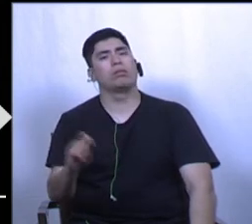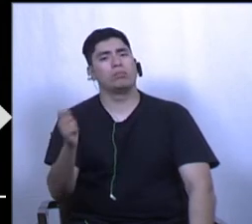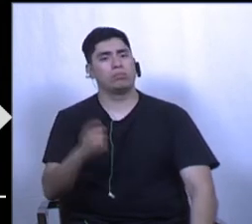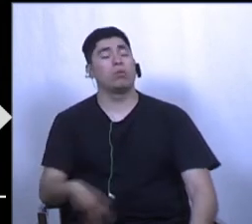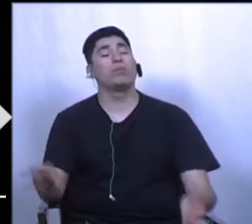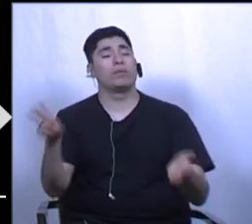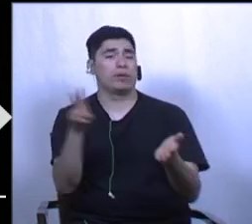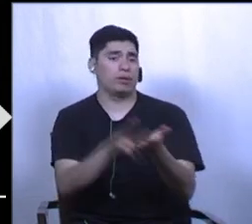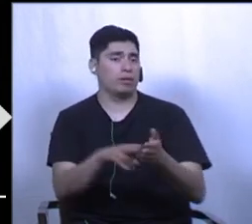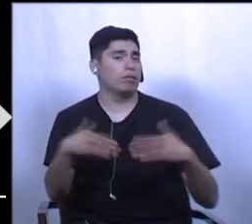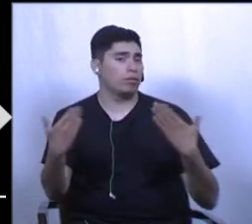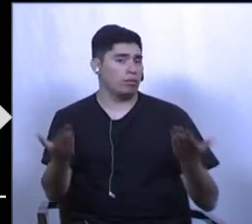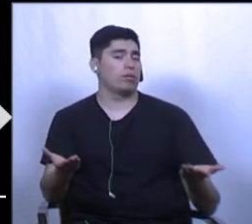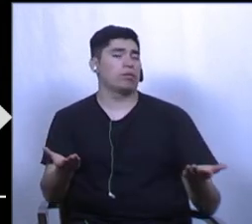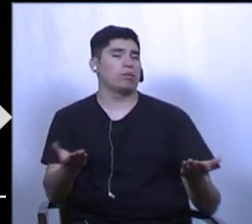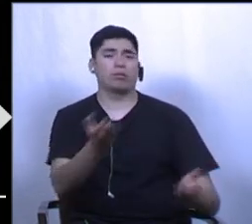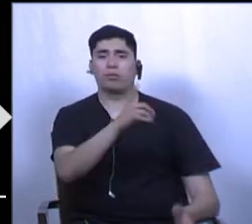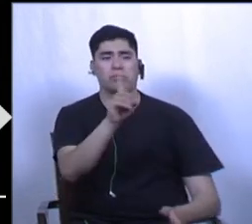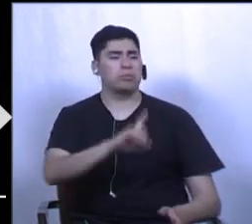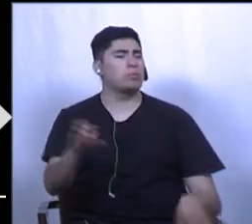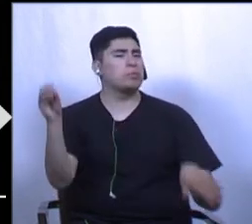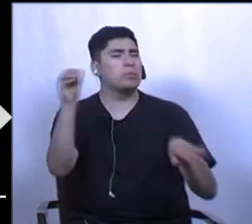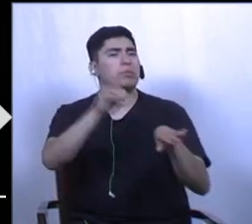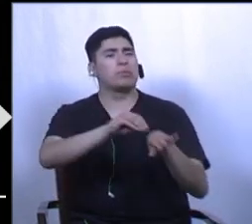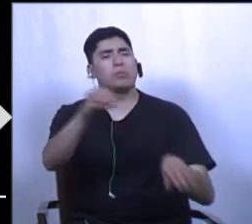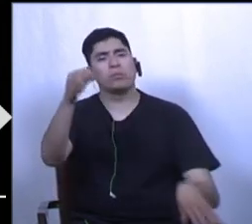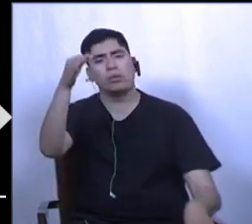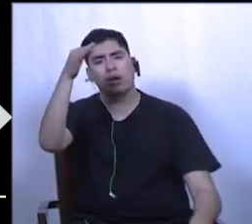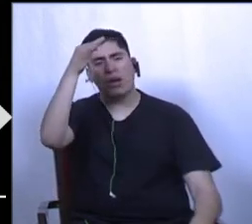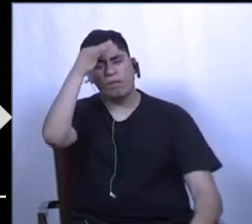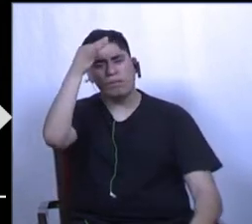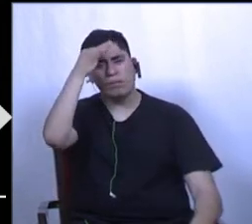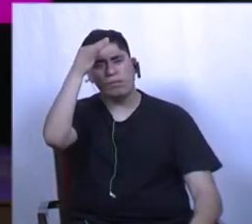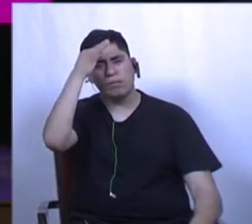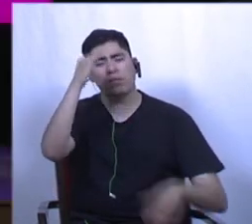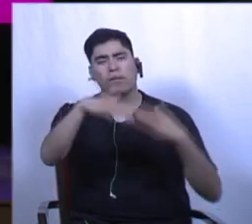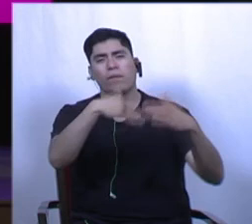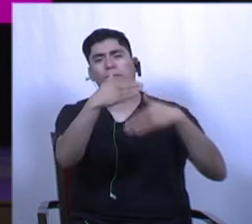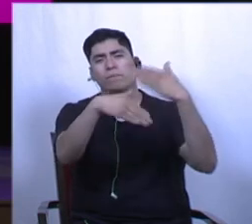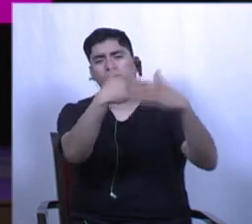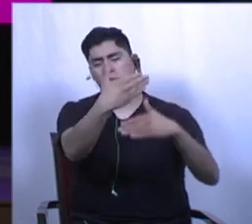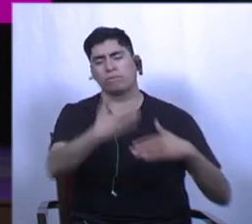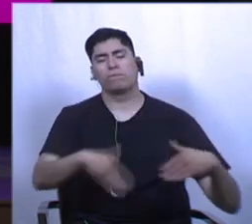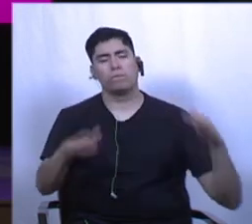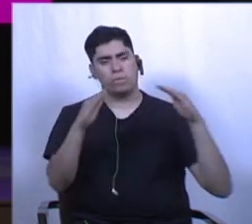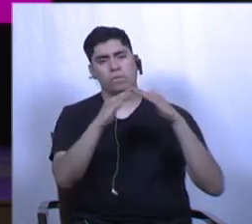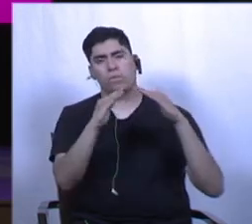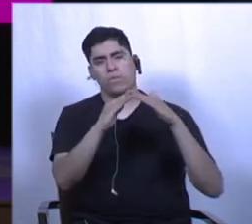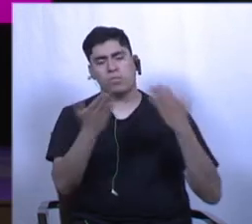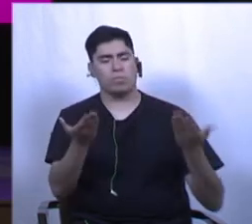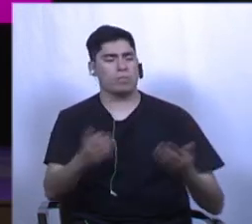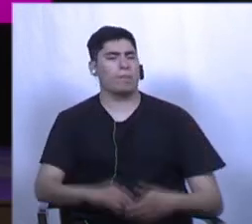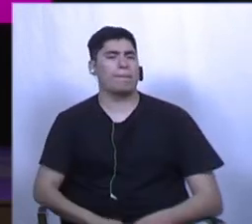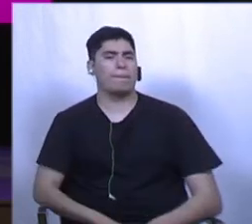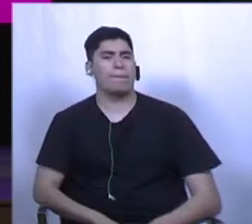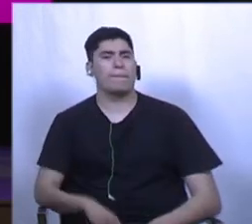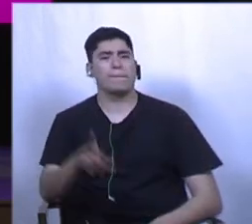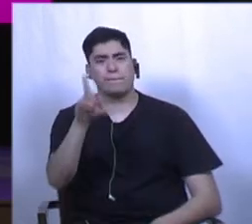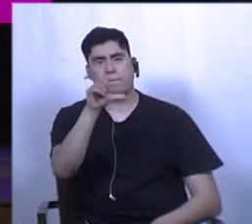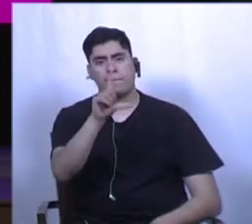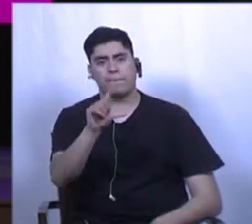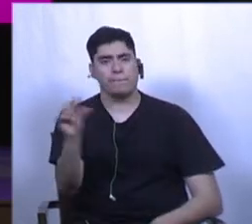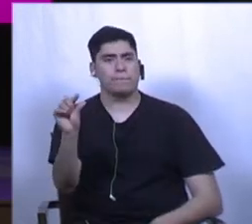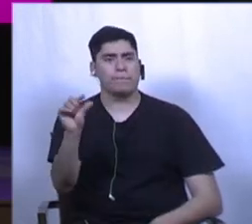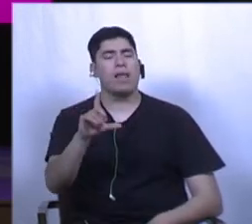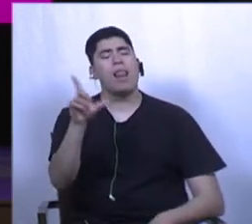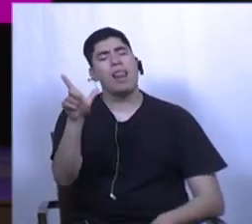realidad. Quizás no curar la enfermedad, pero mantenerlas funcionando en sus hogares y deteriorándose de forma mucho